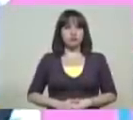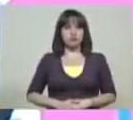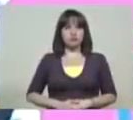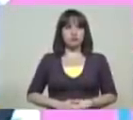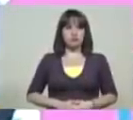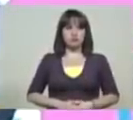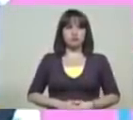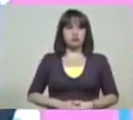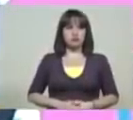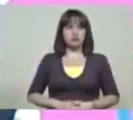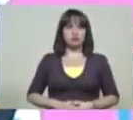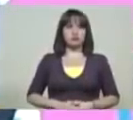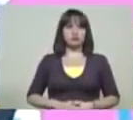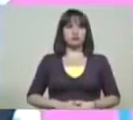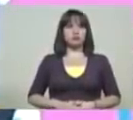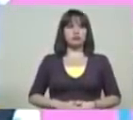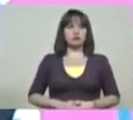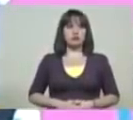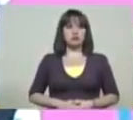siguiendo